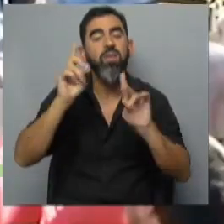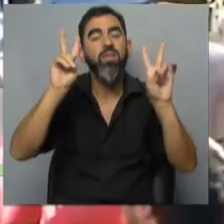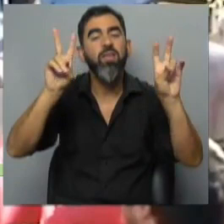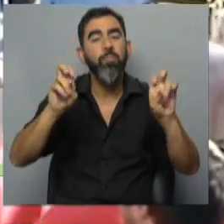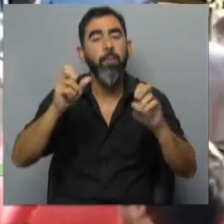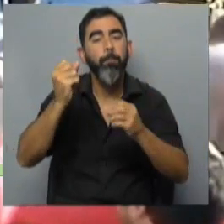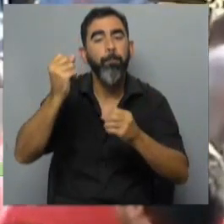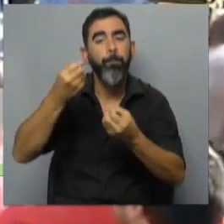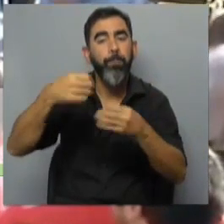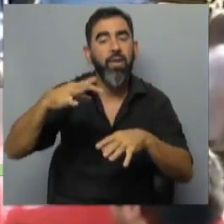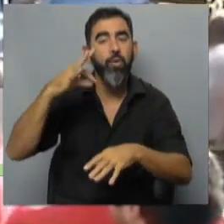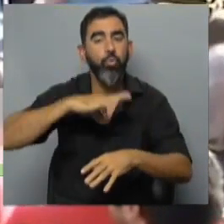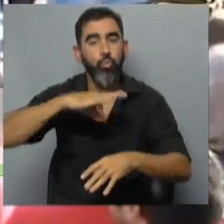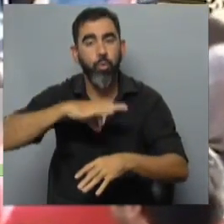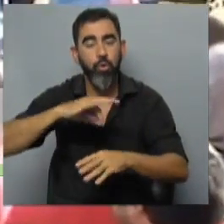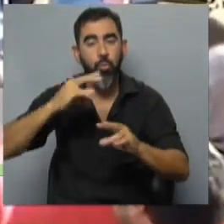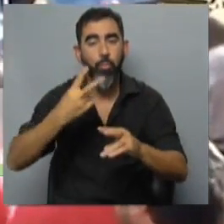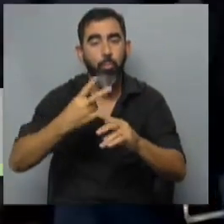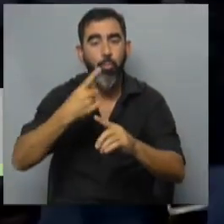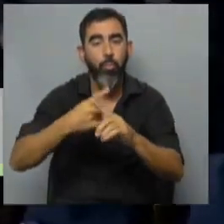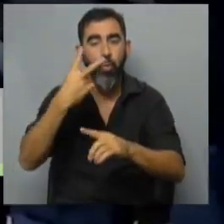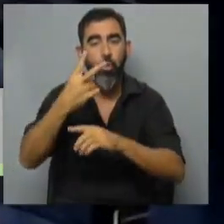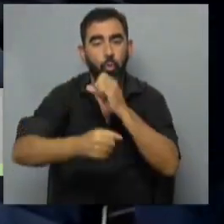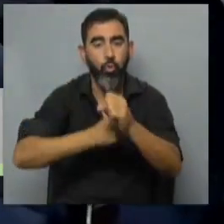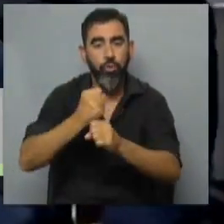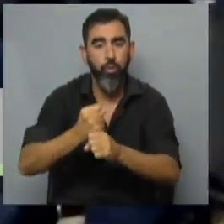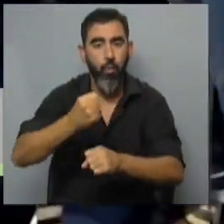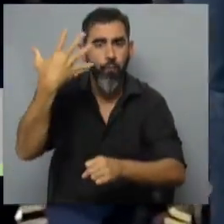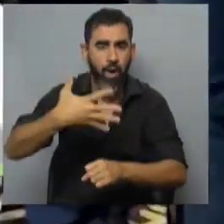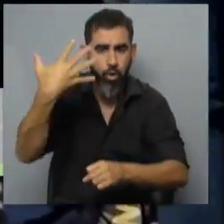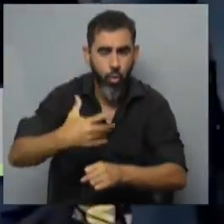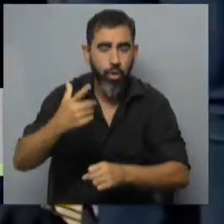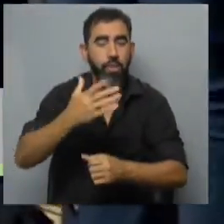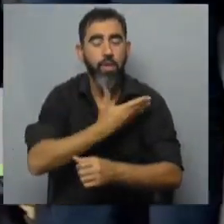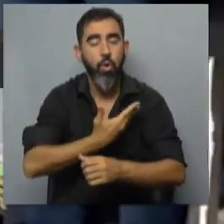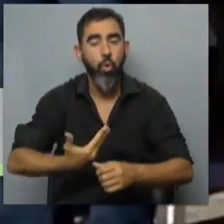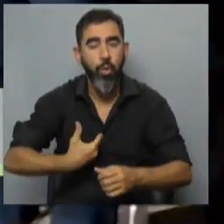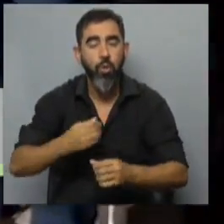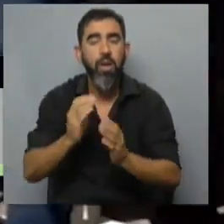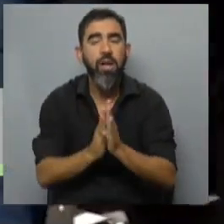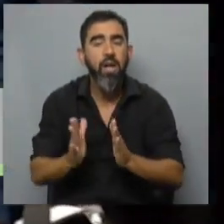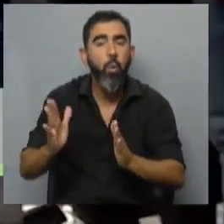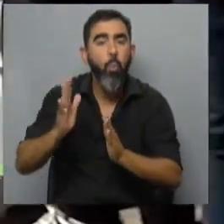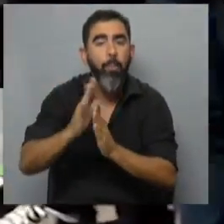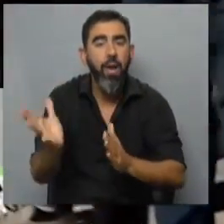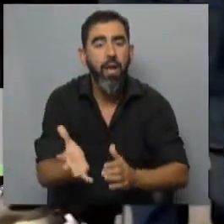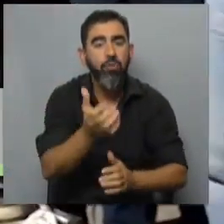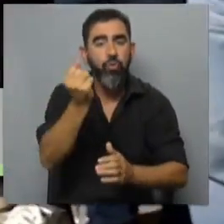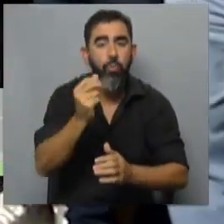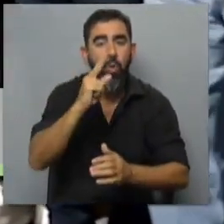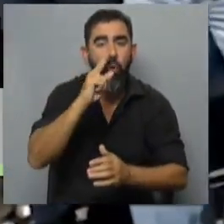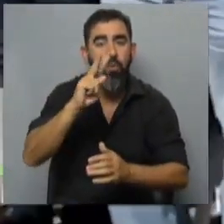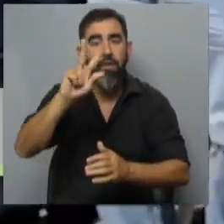pérdida del salario real acumulado en dos años por la suba de precios y los anuncios del gobierno de que la recuperación comprometida a partir del